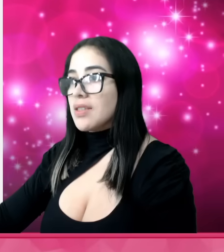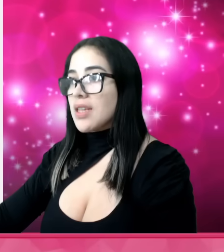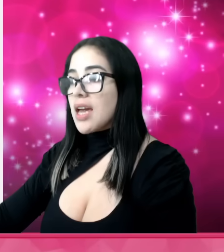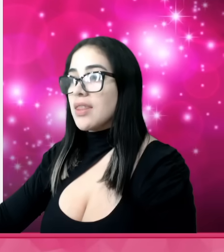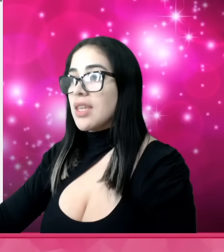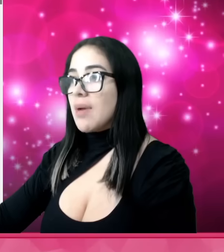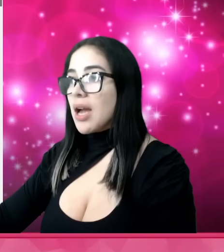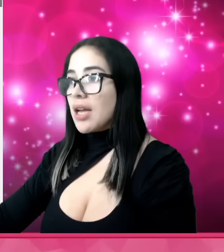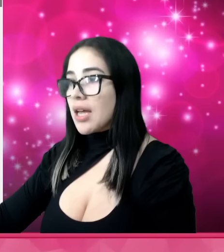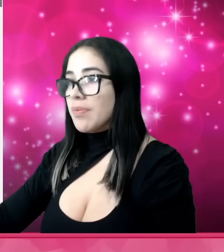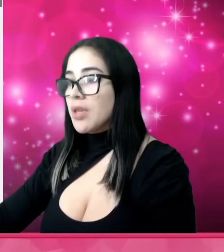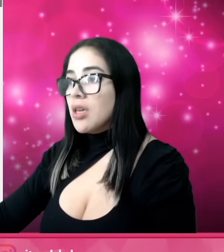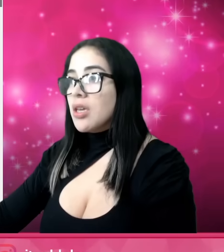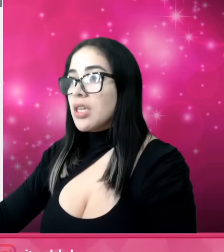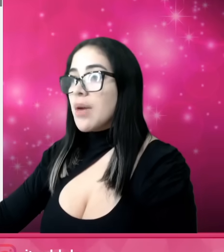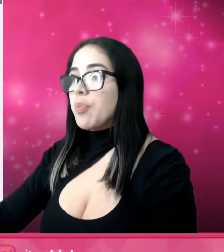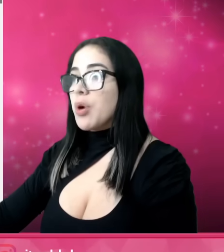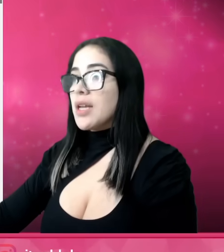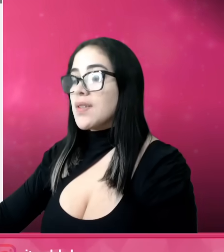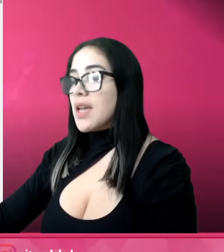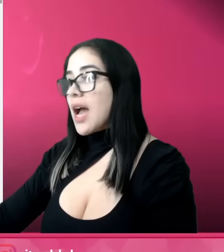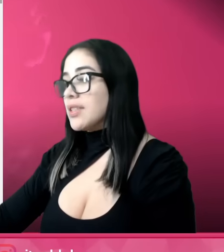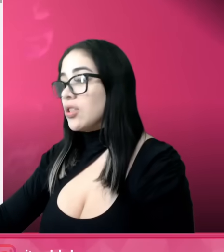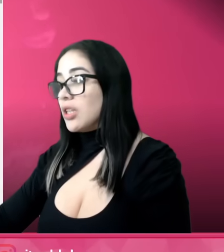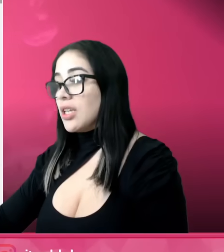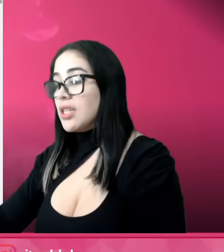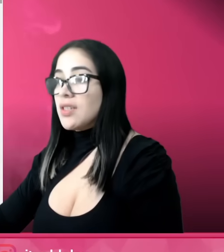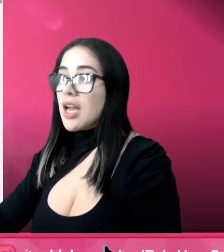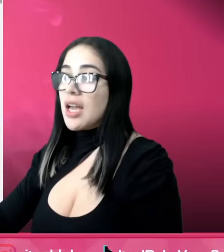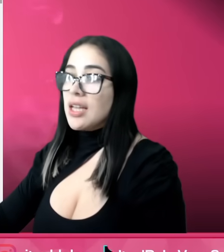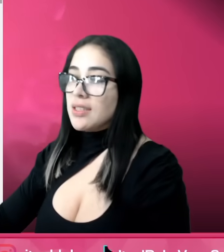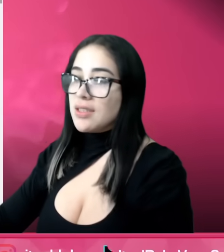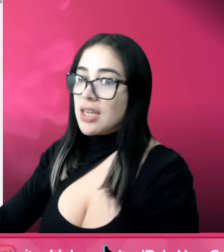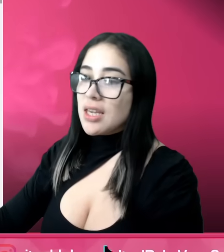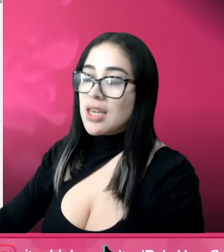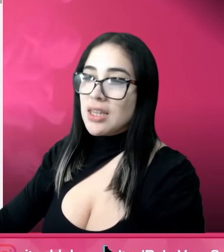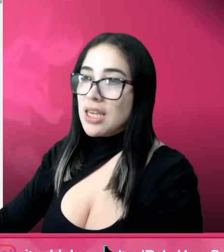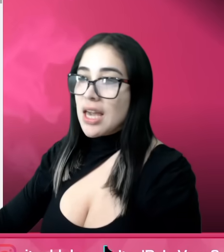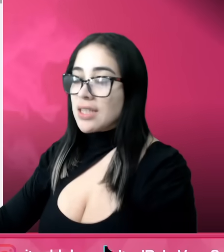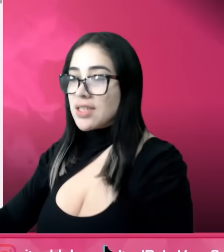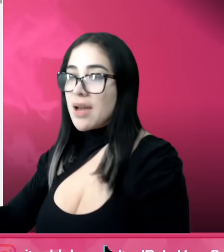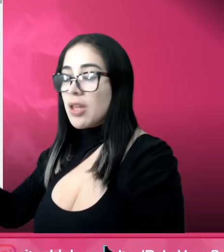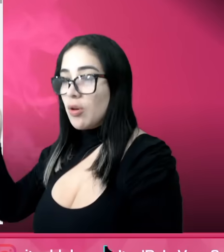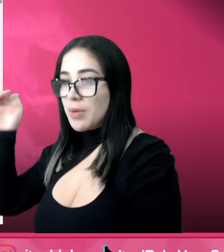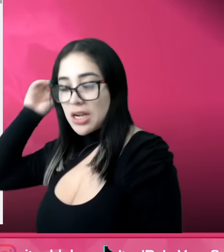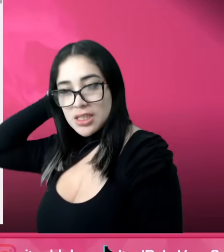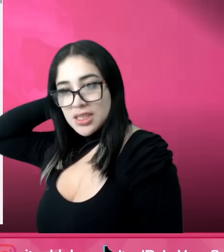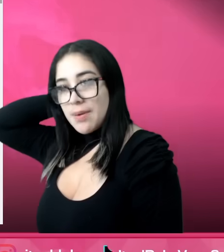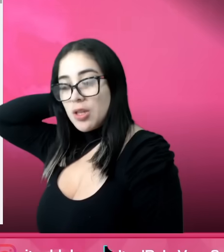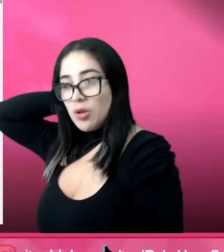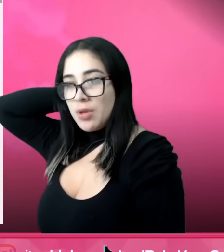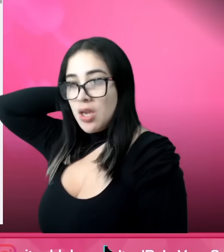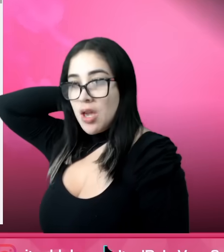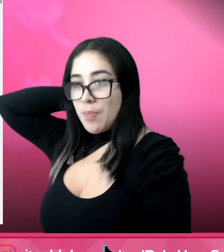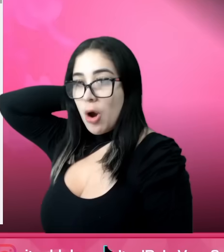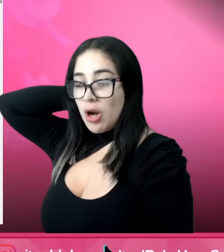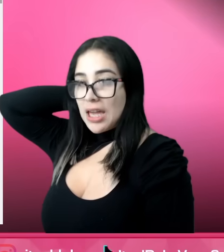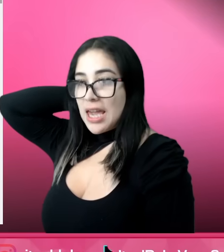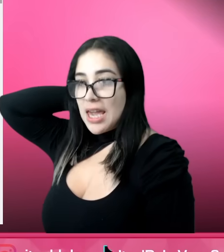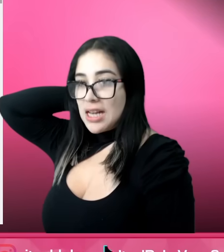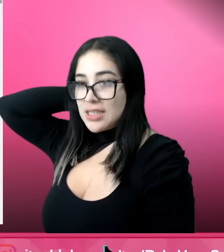Cabeza de Vaca quien pues ha sido tendencia este día sábado viernes sábado